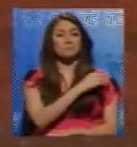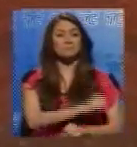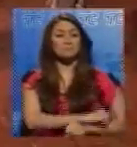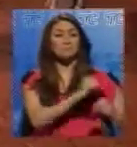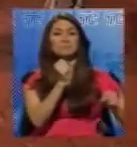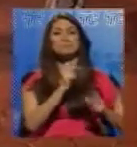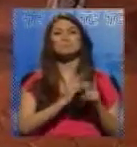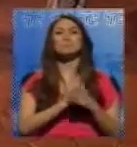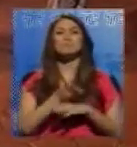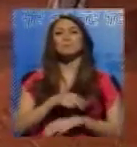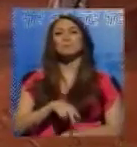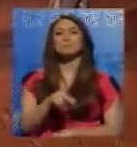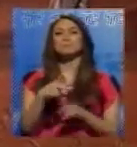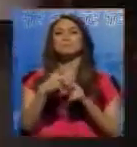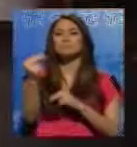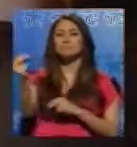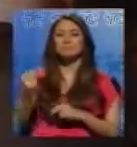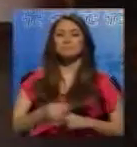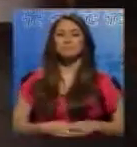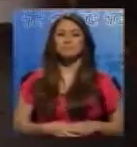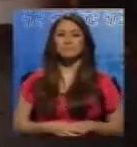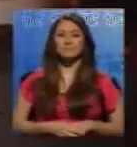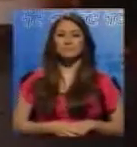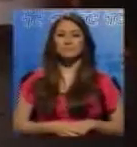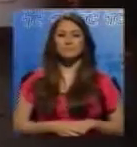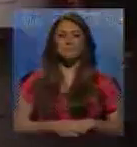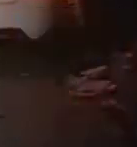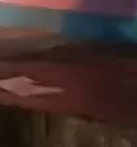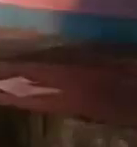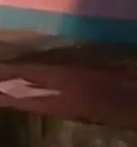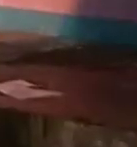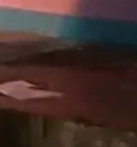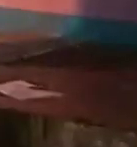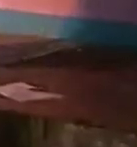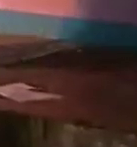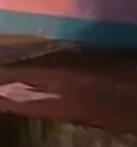caseras. Leonardo Flores, TC Televisión.